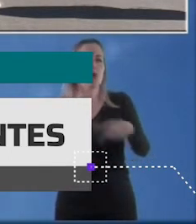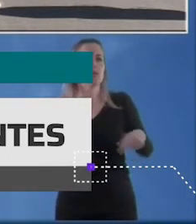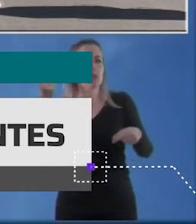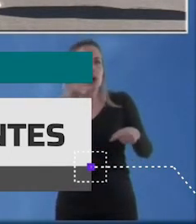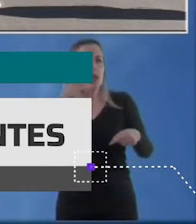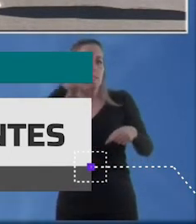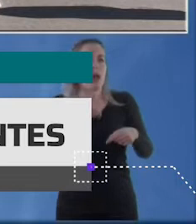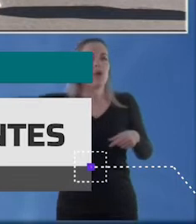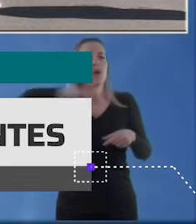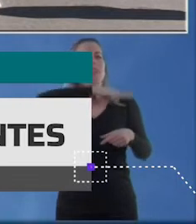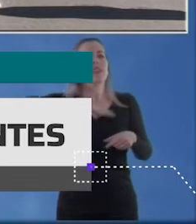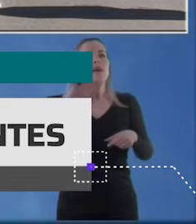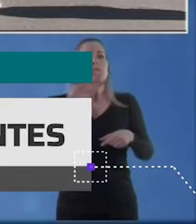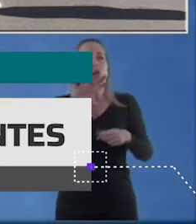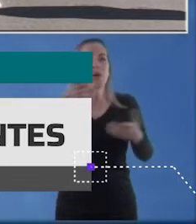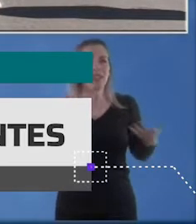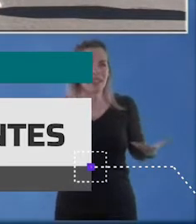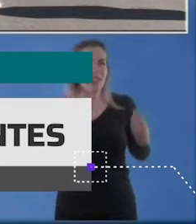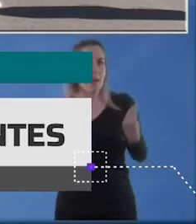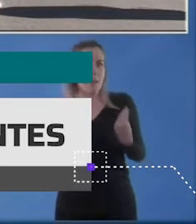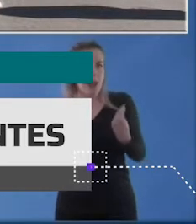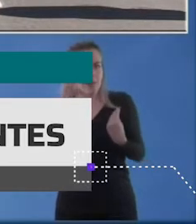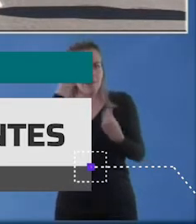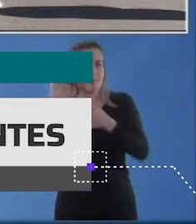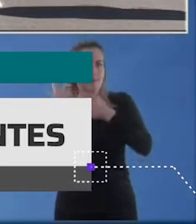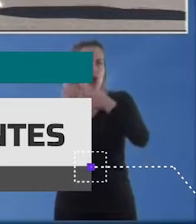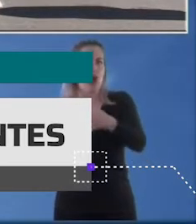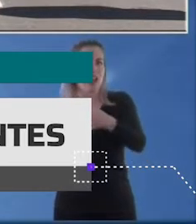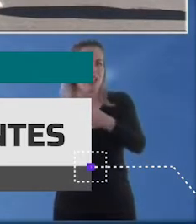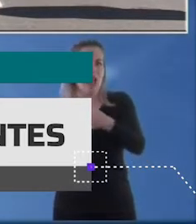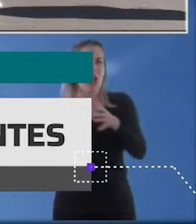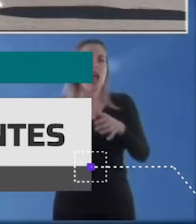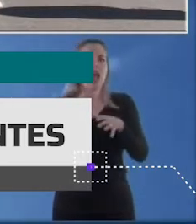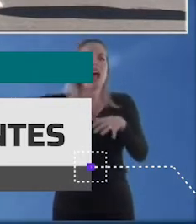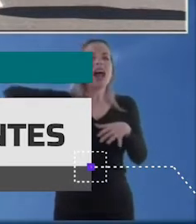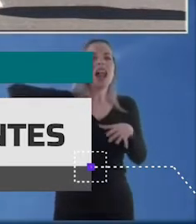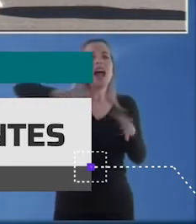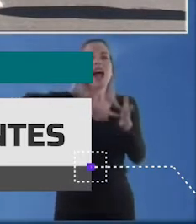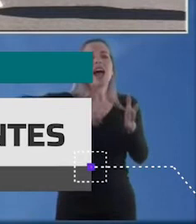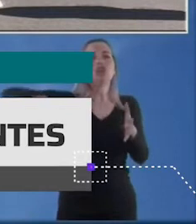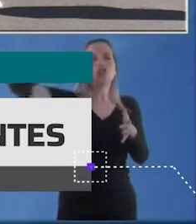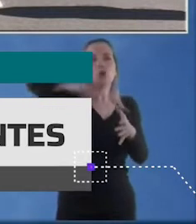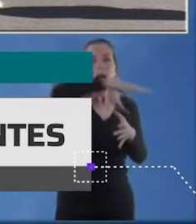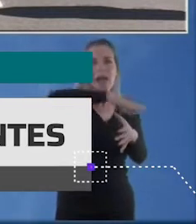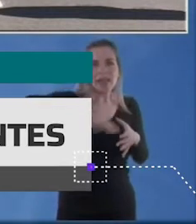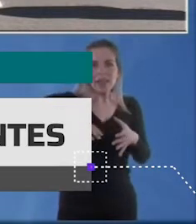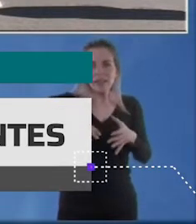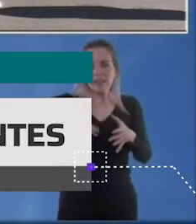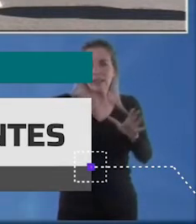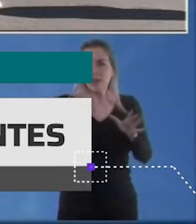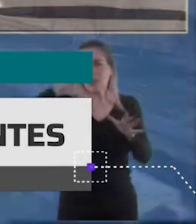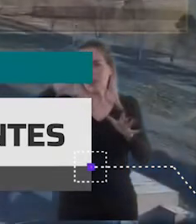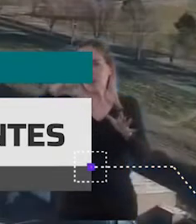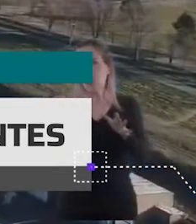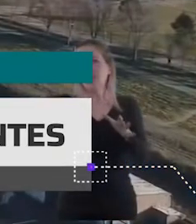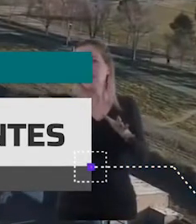más allá de incrementar y facilitar la conectividad este-oeste sin ninguna duda creo que es el punto